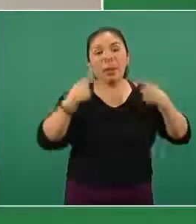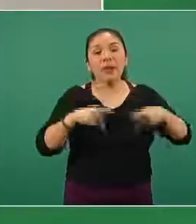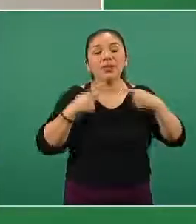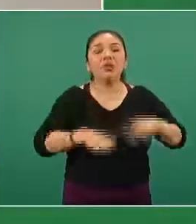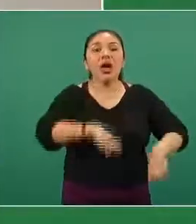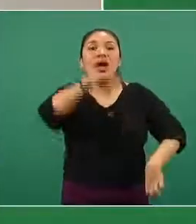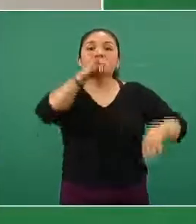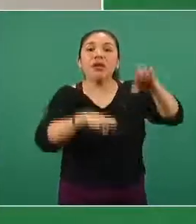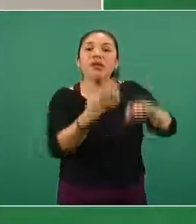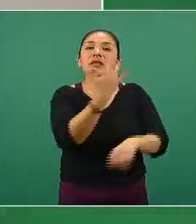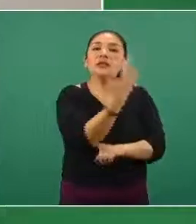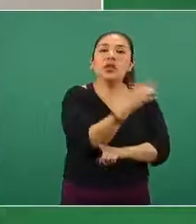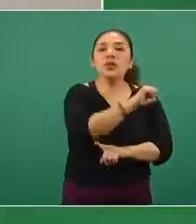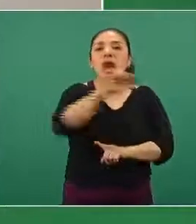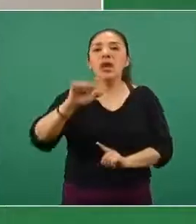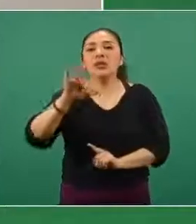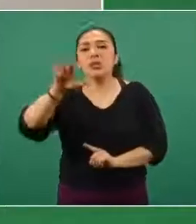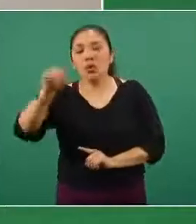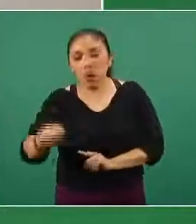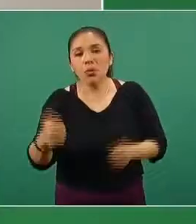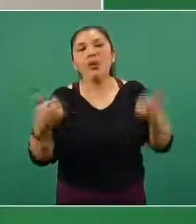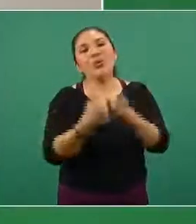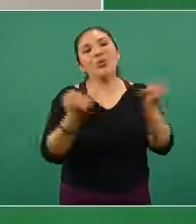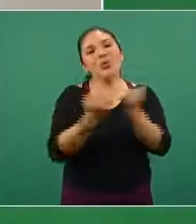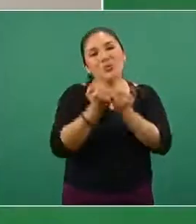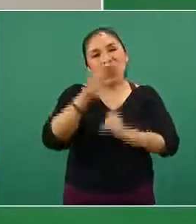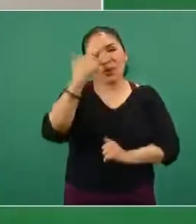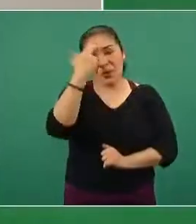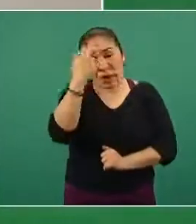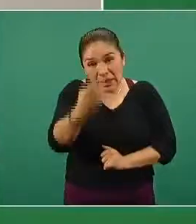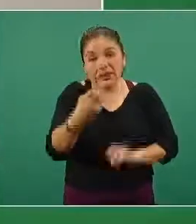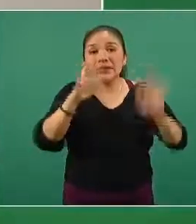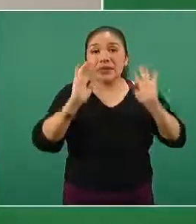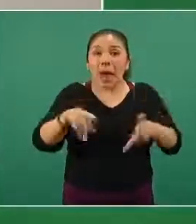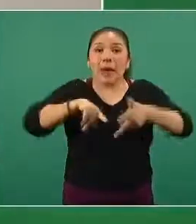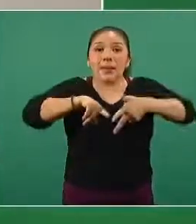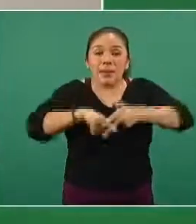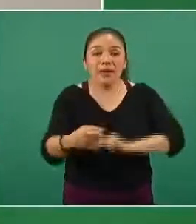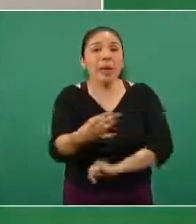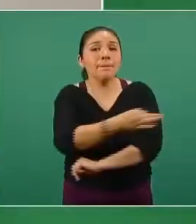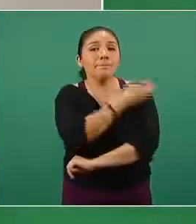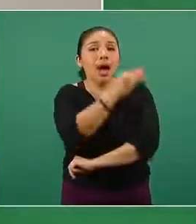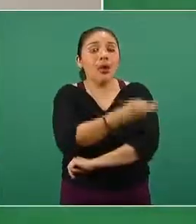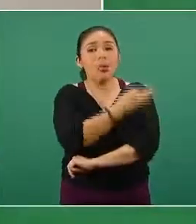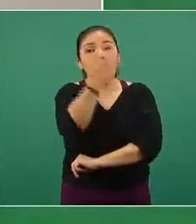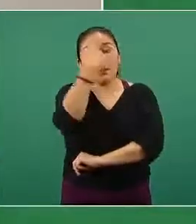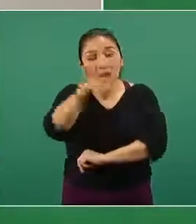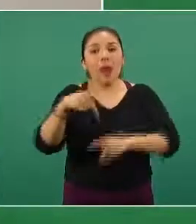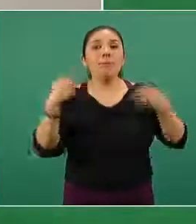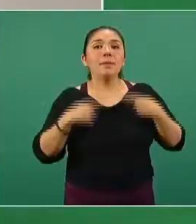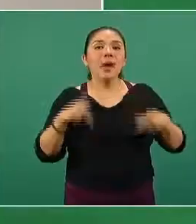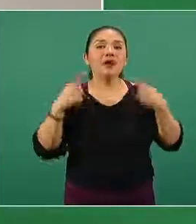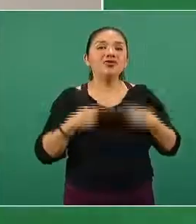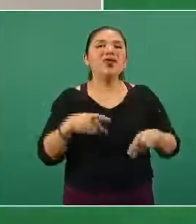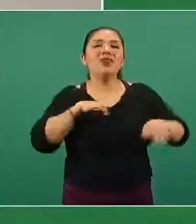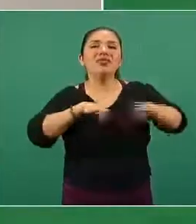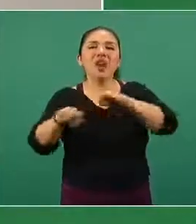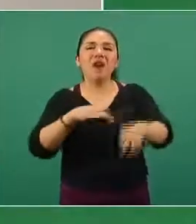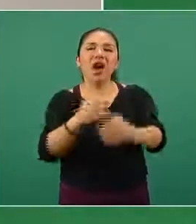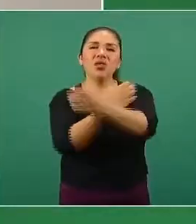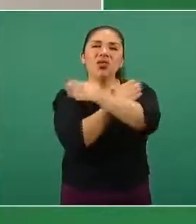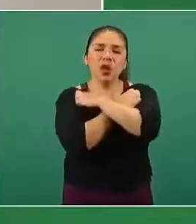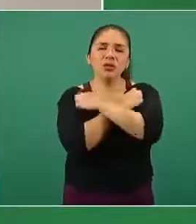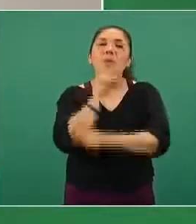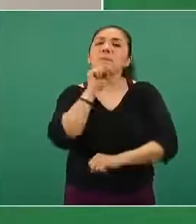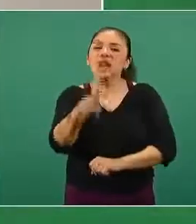50 a 59 y también recordemos que se activa la vacunación de los trabajadores de la educación en